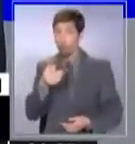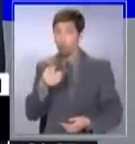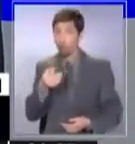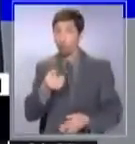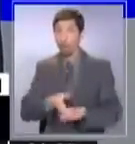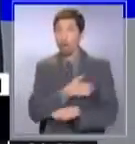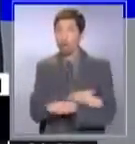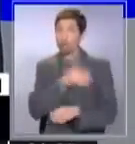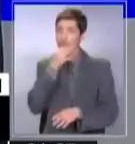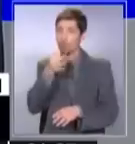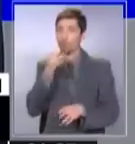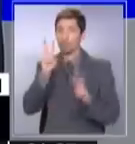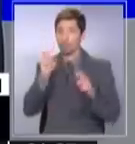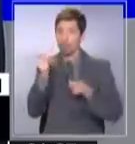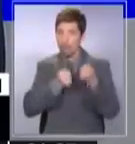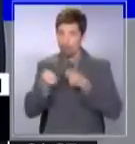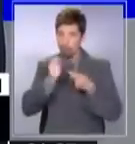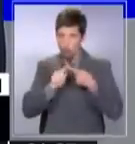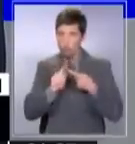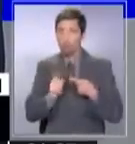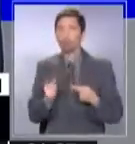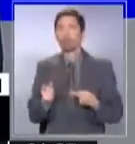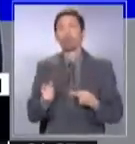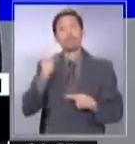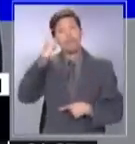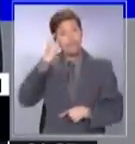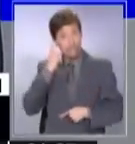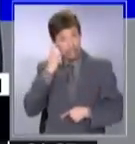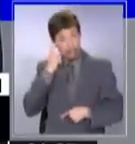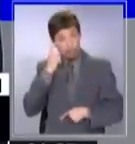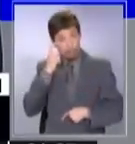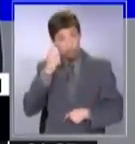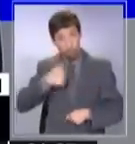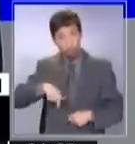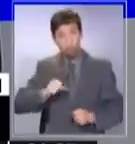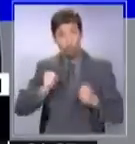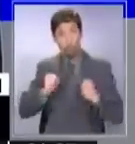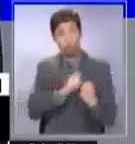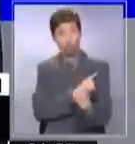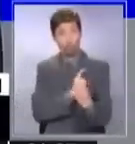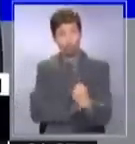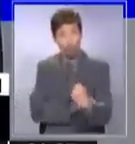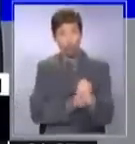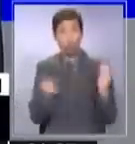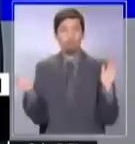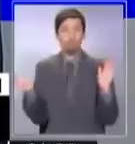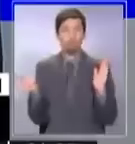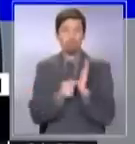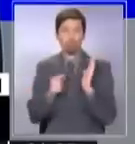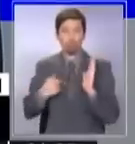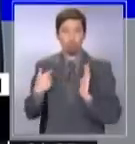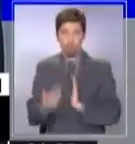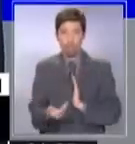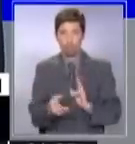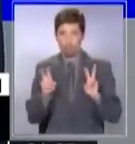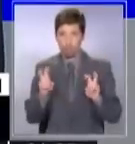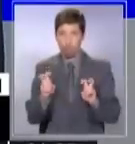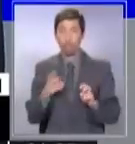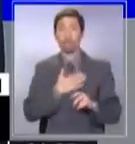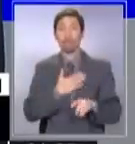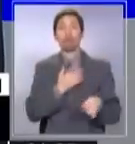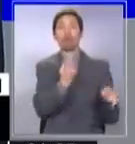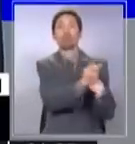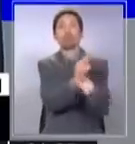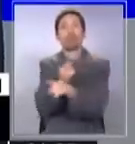señalarle el tema económico nosotros creemos que tenemos que hacer un fuerte punto en este tema y queremos conversar con la ciudadanía